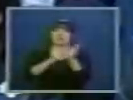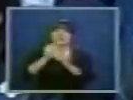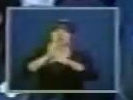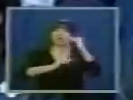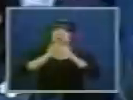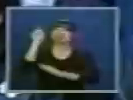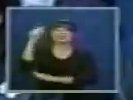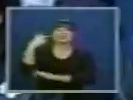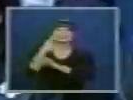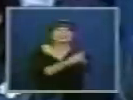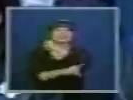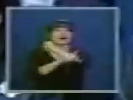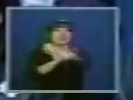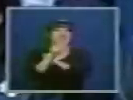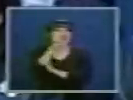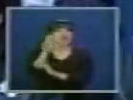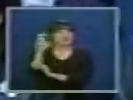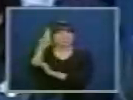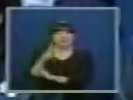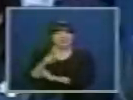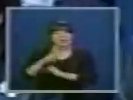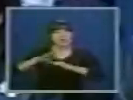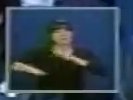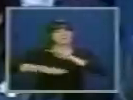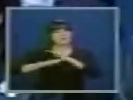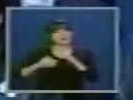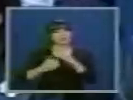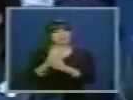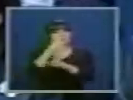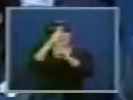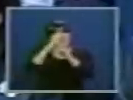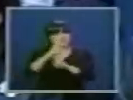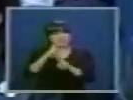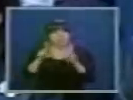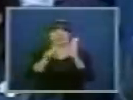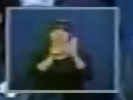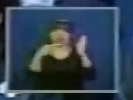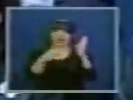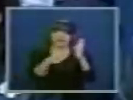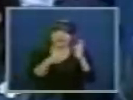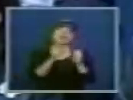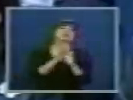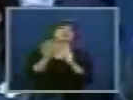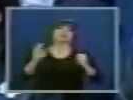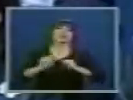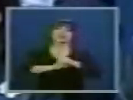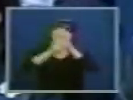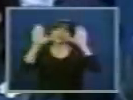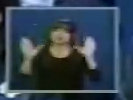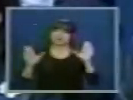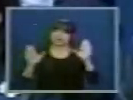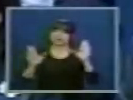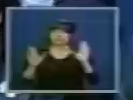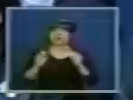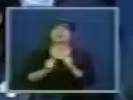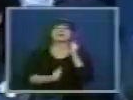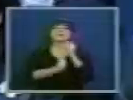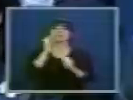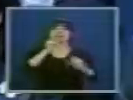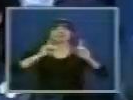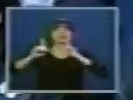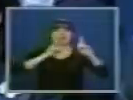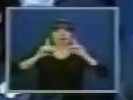Estado costarricense sobre nuevas bases de respeto a la legalidad, de total transparencia y de mayor